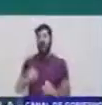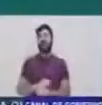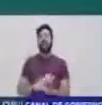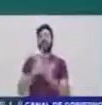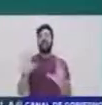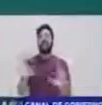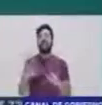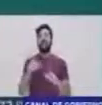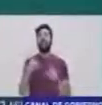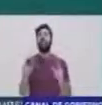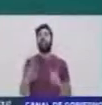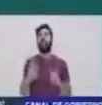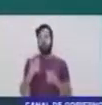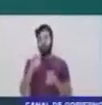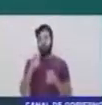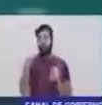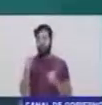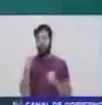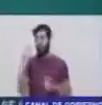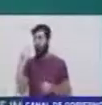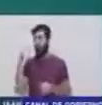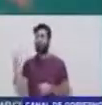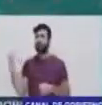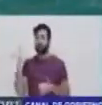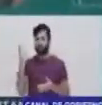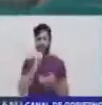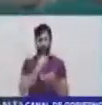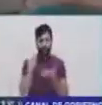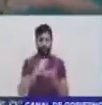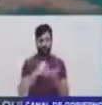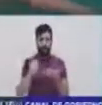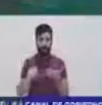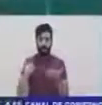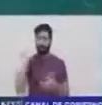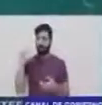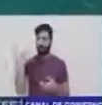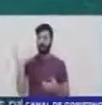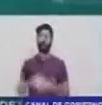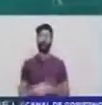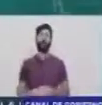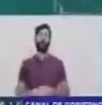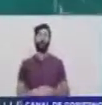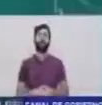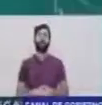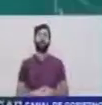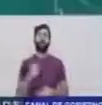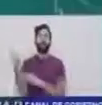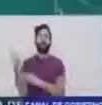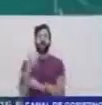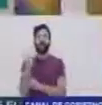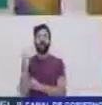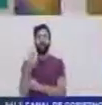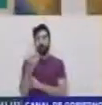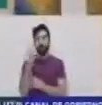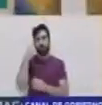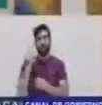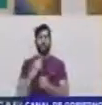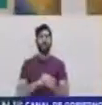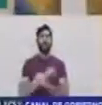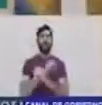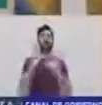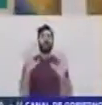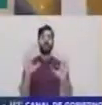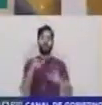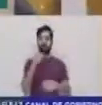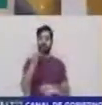para poder trabajar con círculos también, y en este caso que formamos aquí un triángulo rectángulo, es